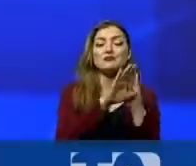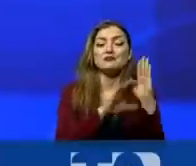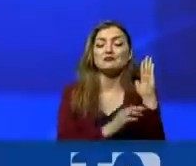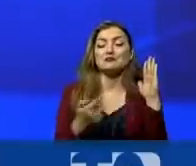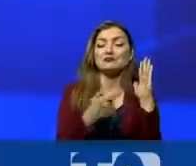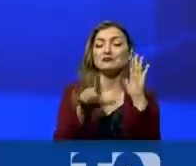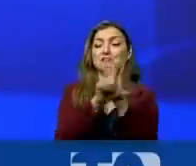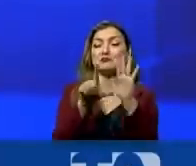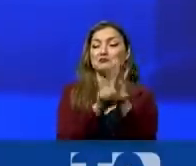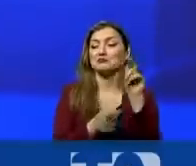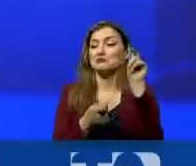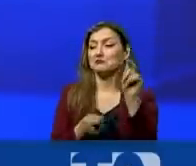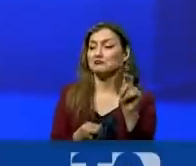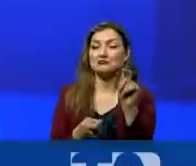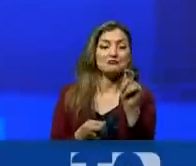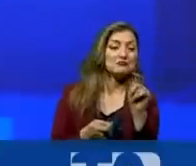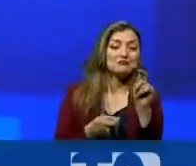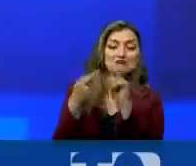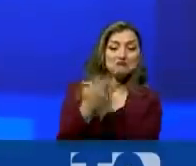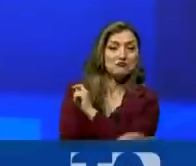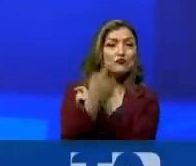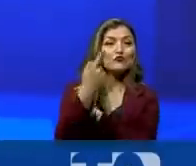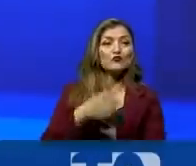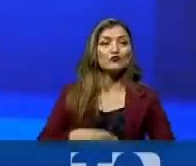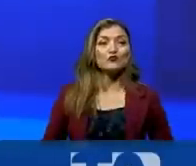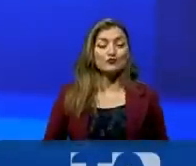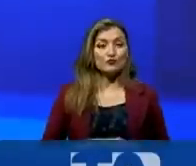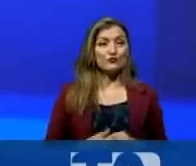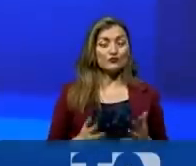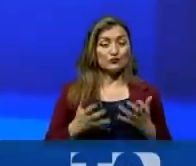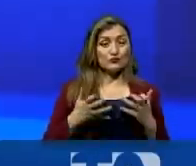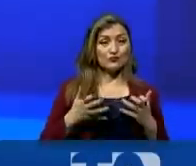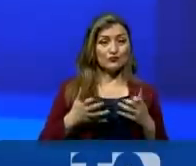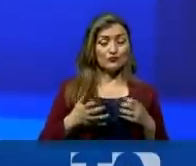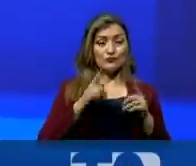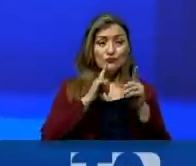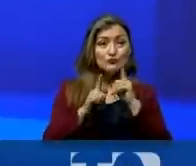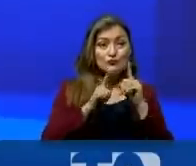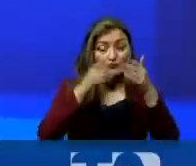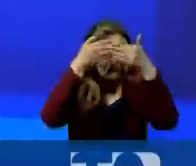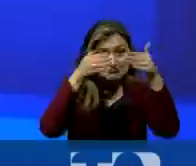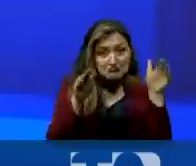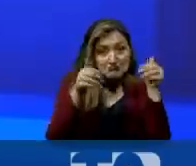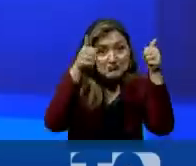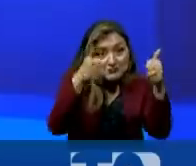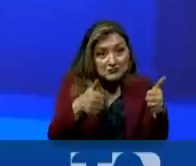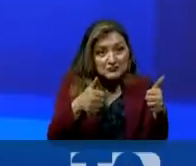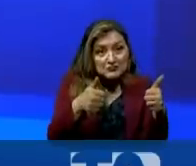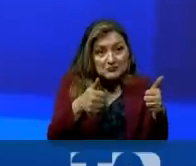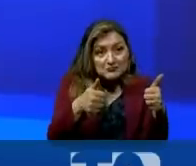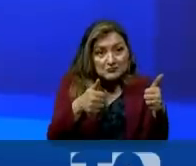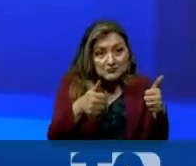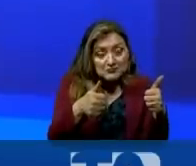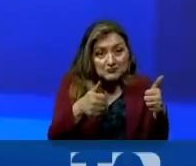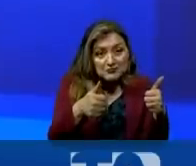constitución y la ley en la mano mientras se quiera generar un escenario de diálogo un escenario de consenso un